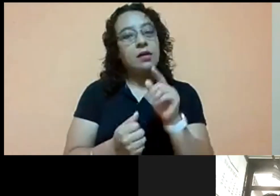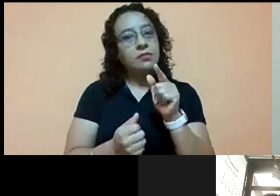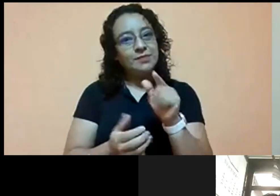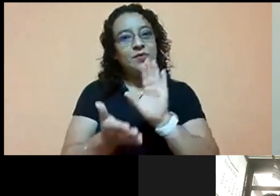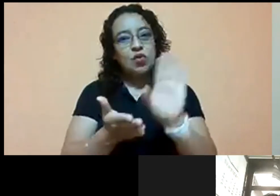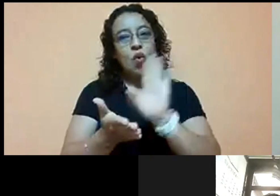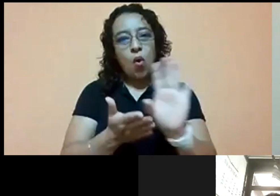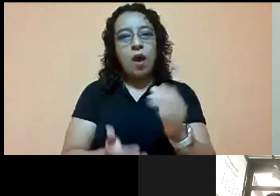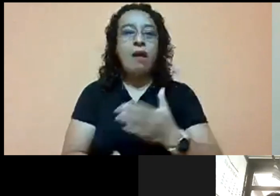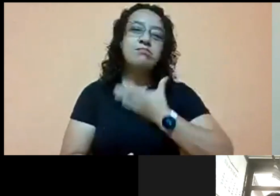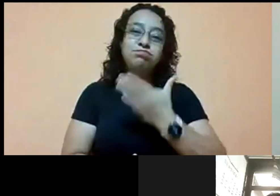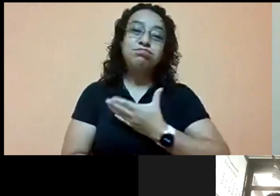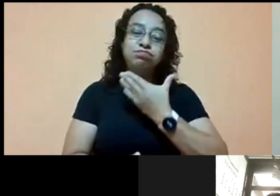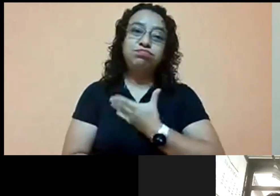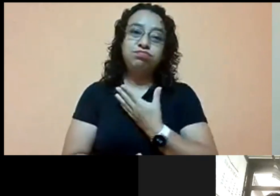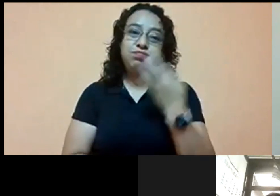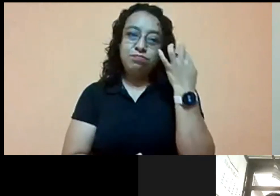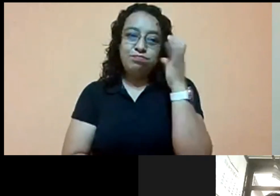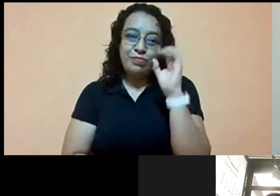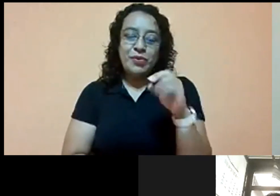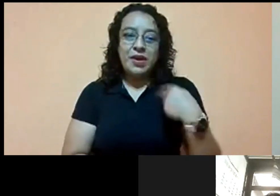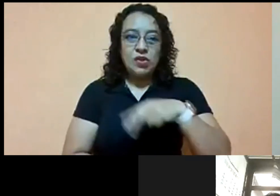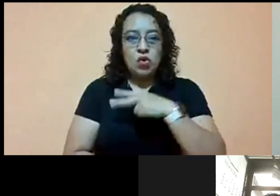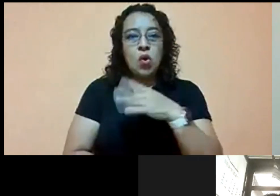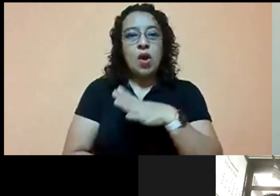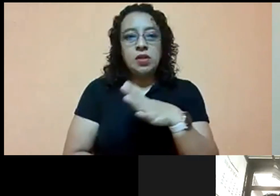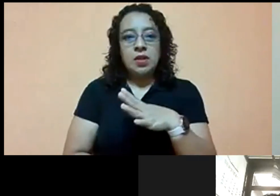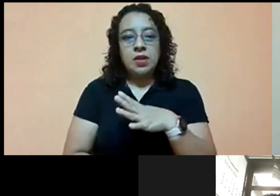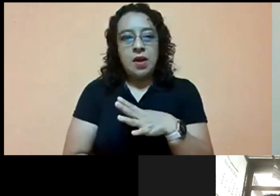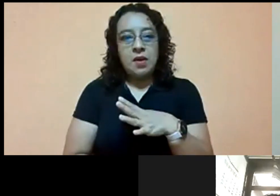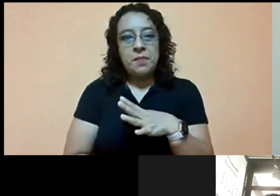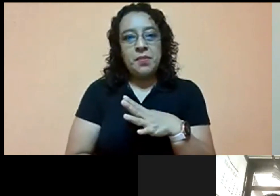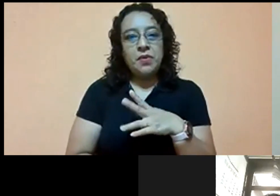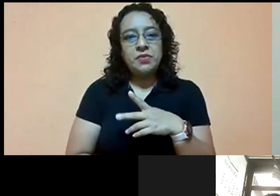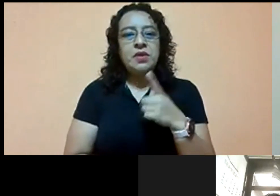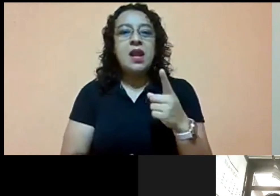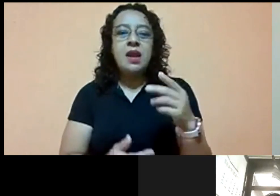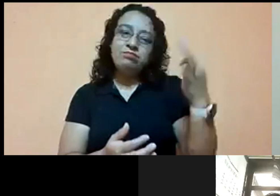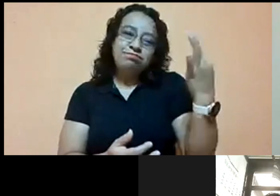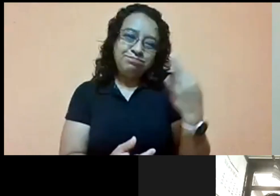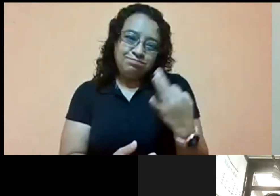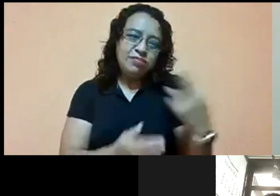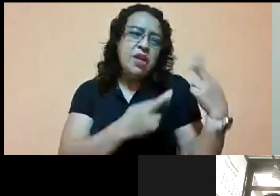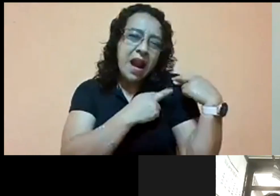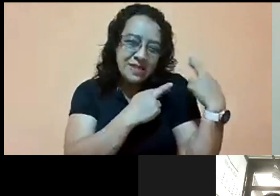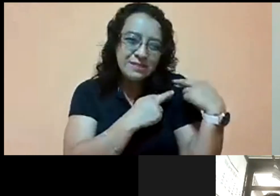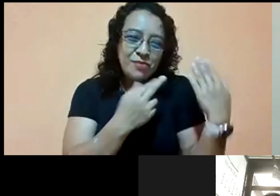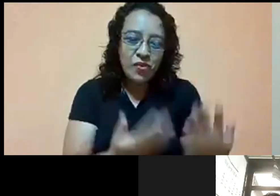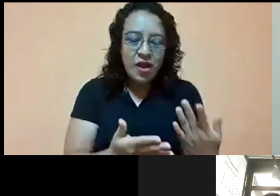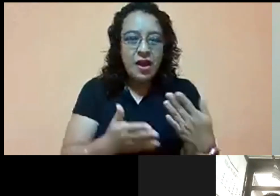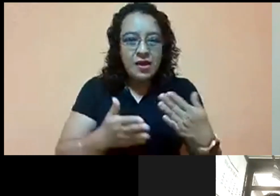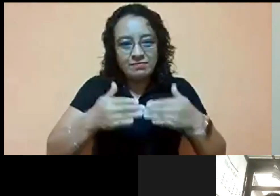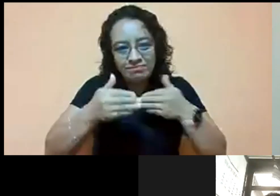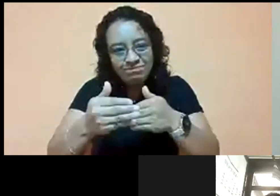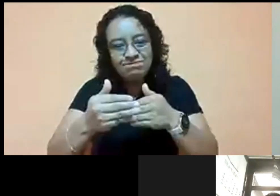tenemos la obligación de promover una cultura inclusiva en nuestras diferentes escuelas,